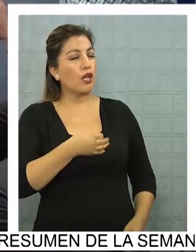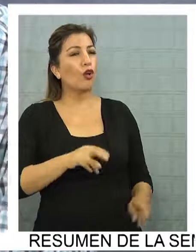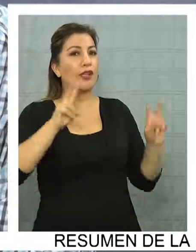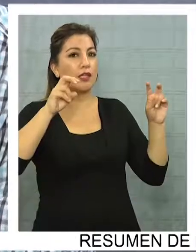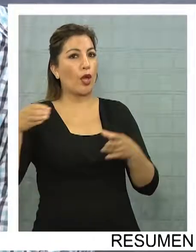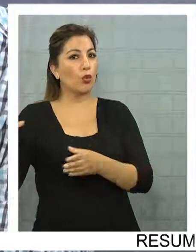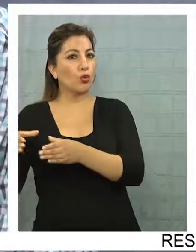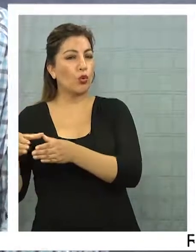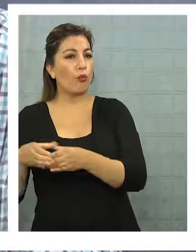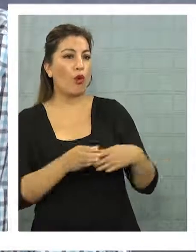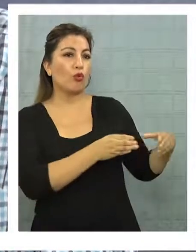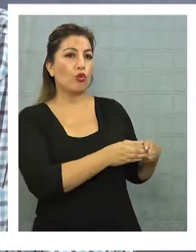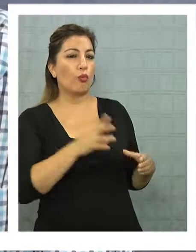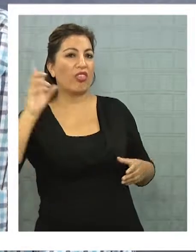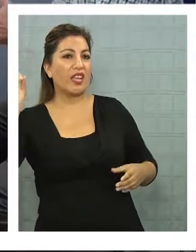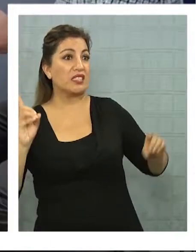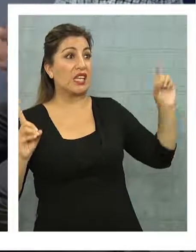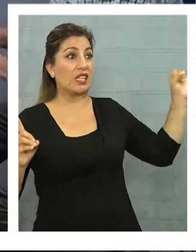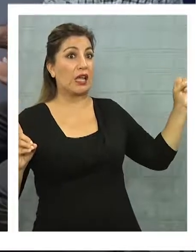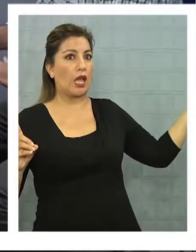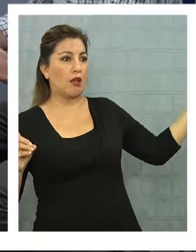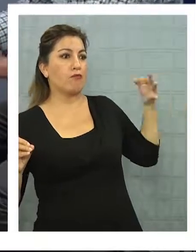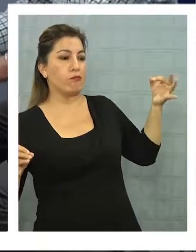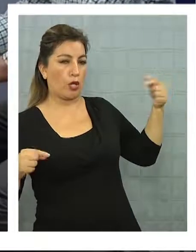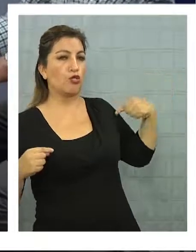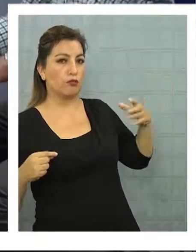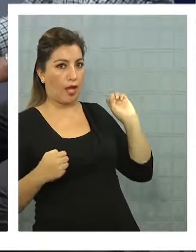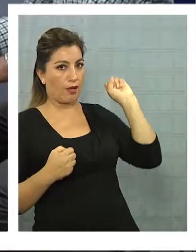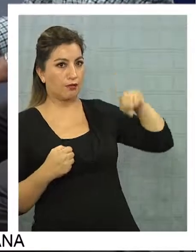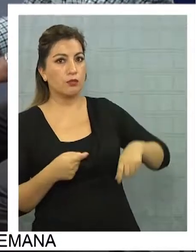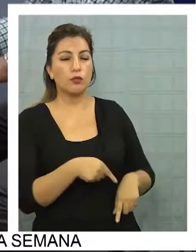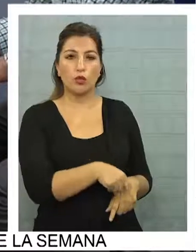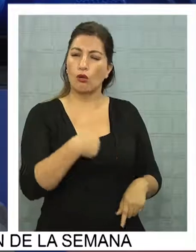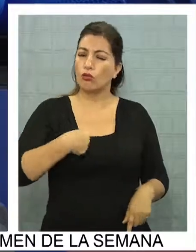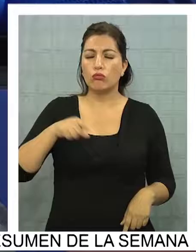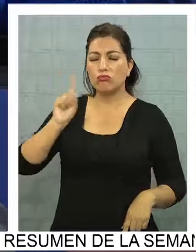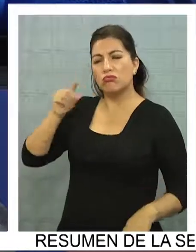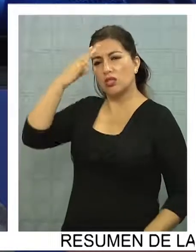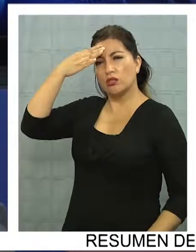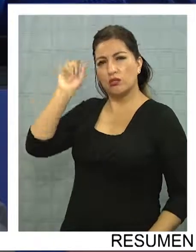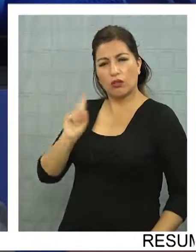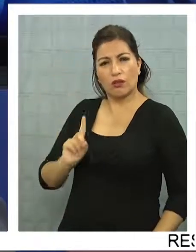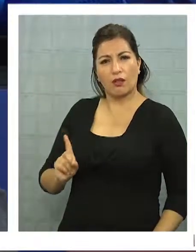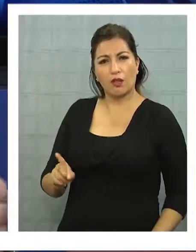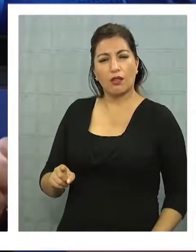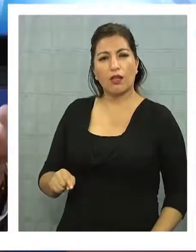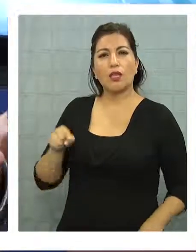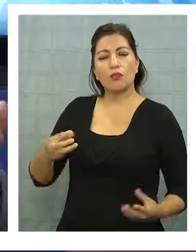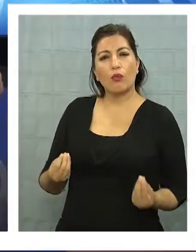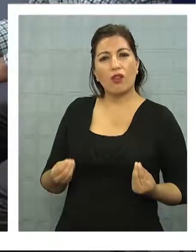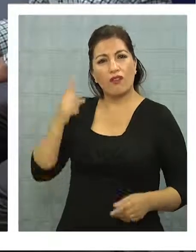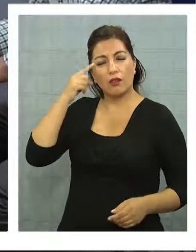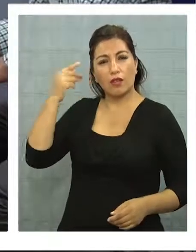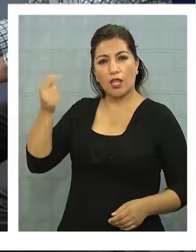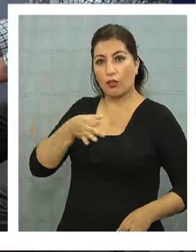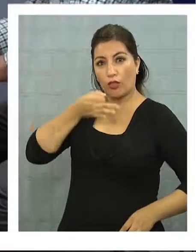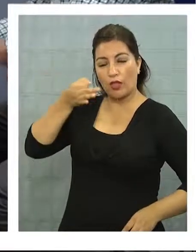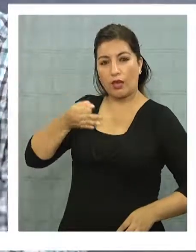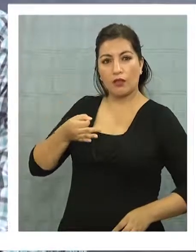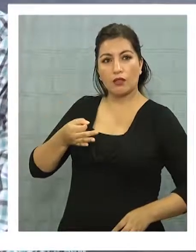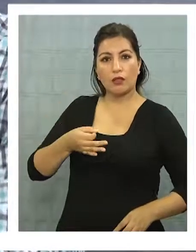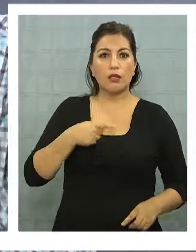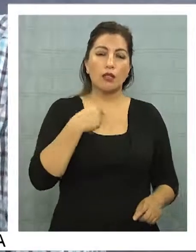del nuestro y una carga tributaria que es dos o tres veces la nuestra. Y con eso, apenas pueden financiar todos los servicios que quieren financiar. Entonces, ¿cómo lo vamos a